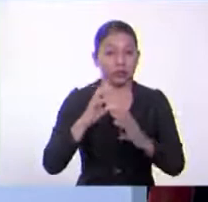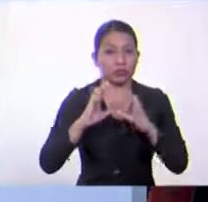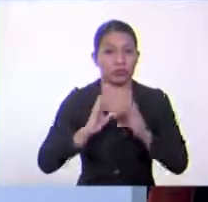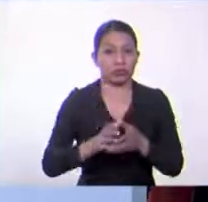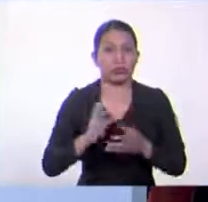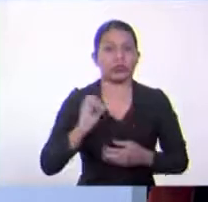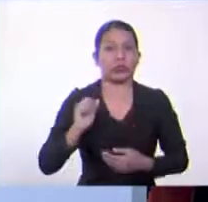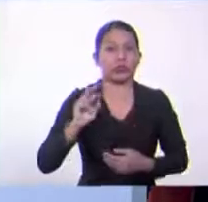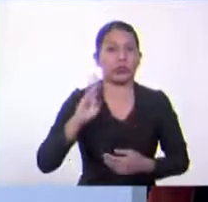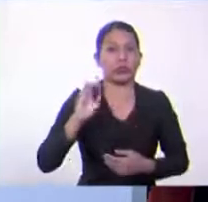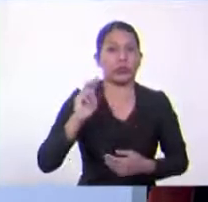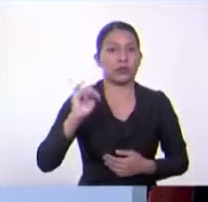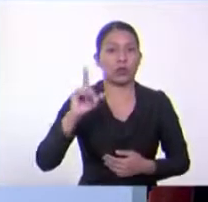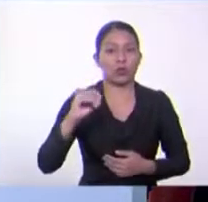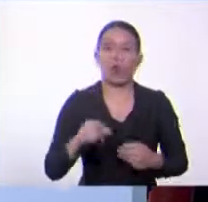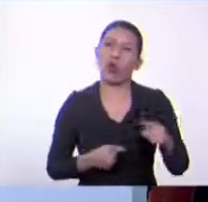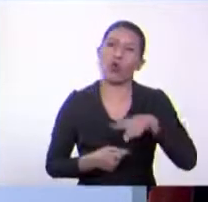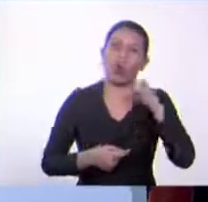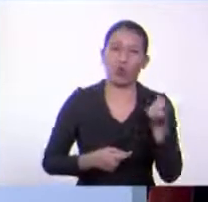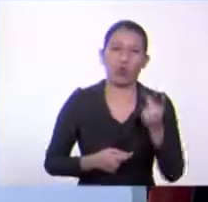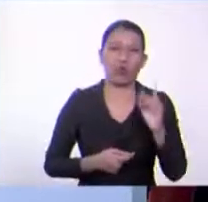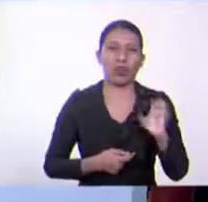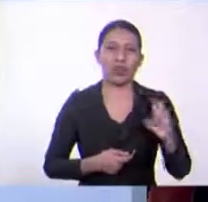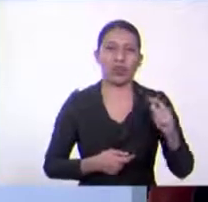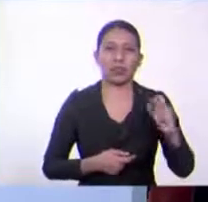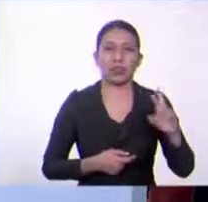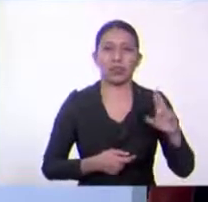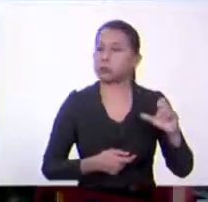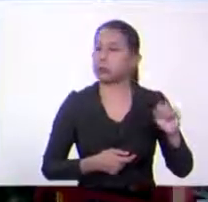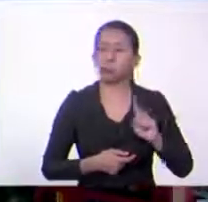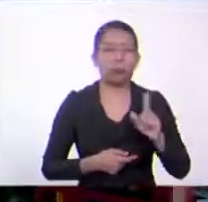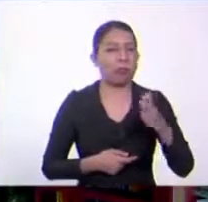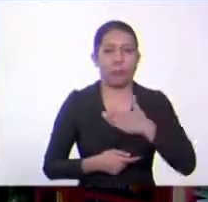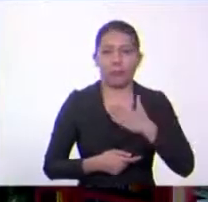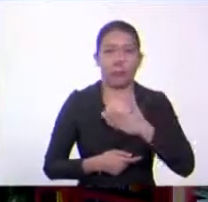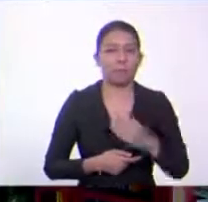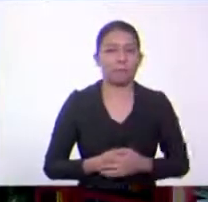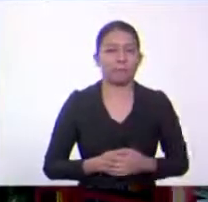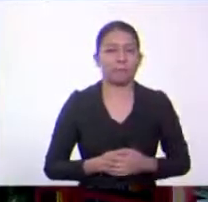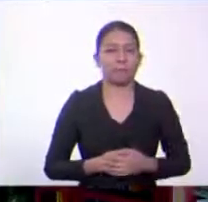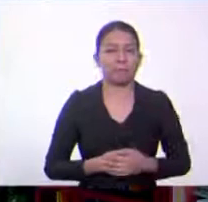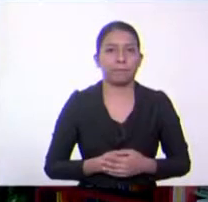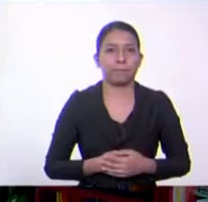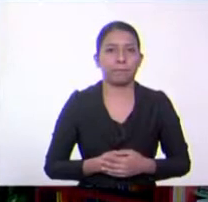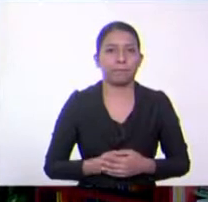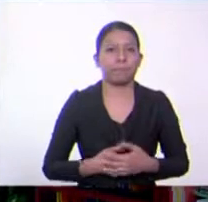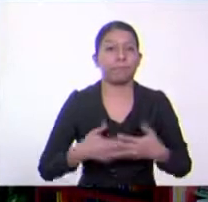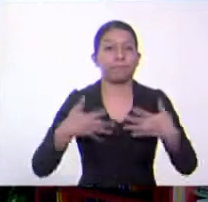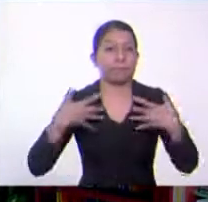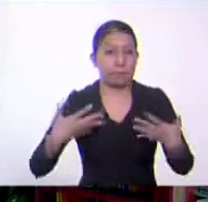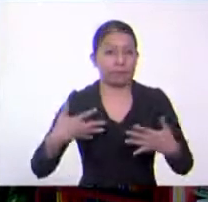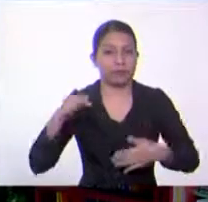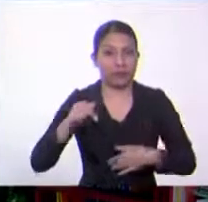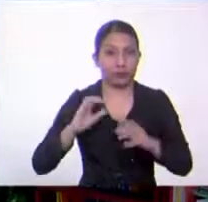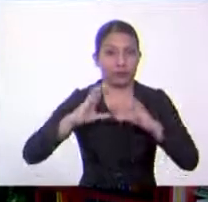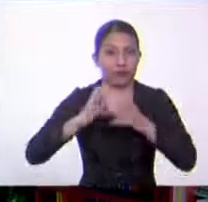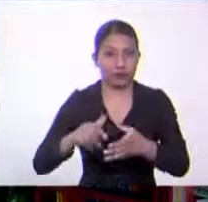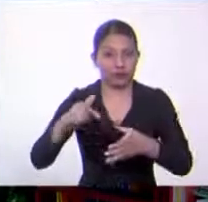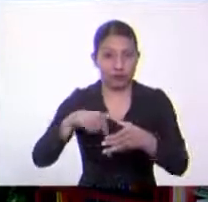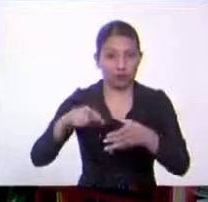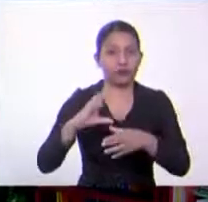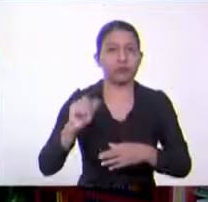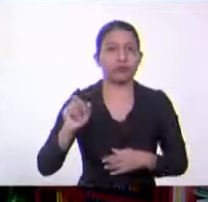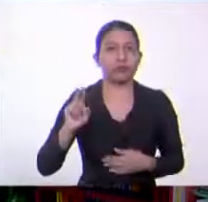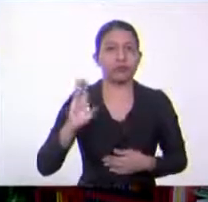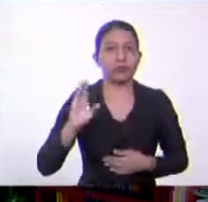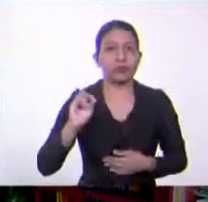carbonilo, mientras en los éteres no. Muy bien. Ahora, este grupo carbonilo